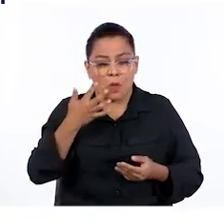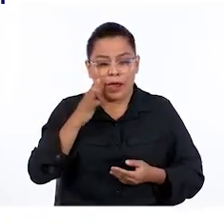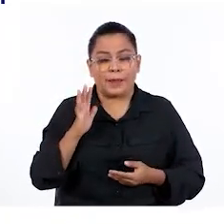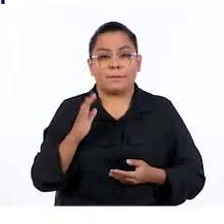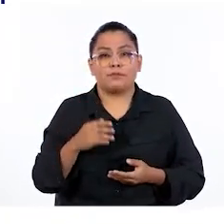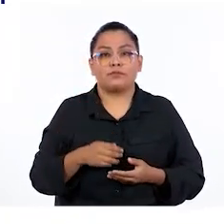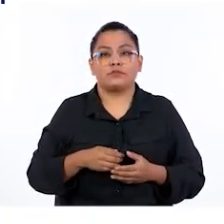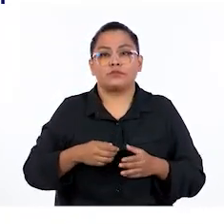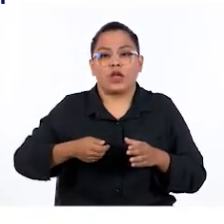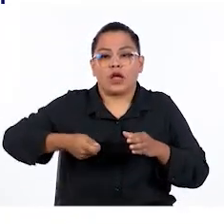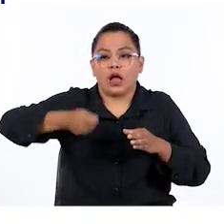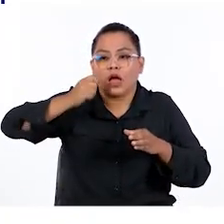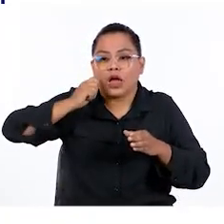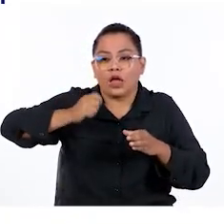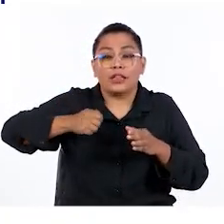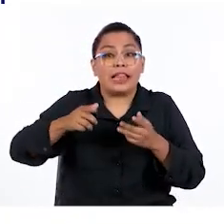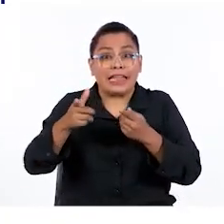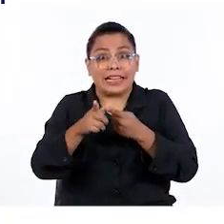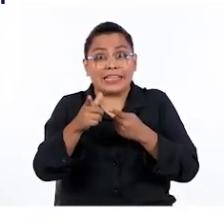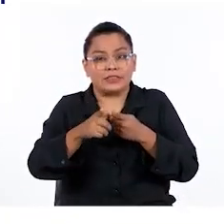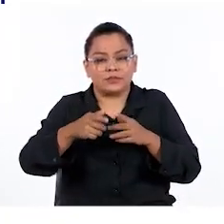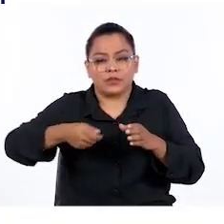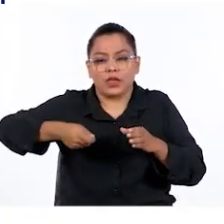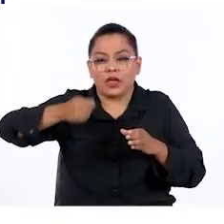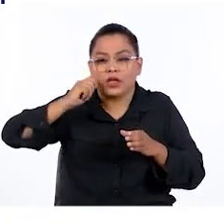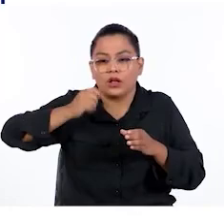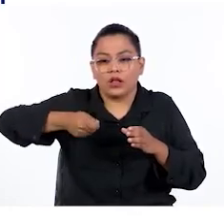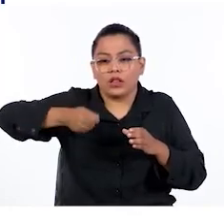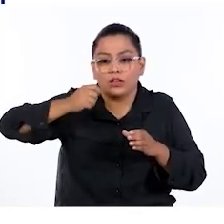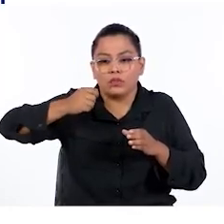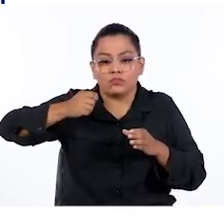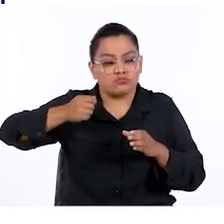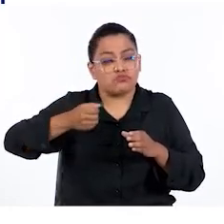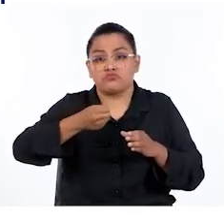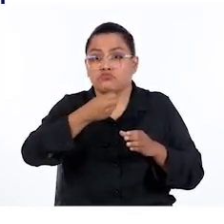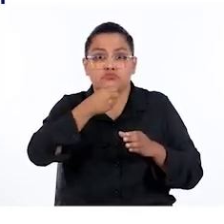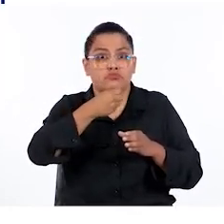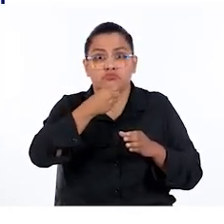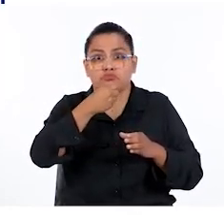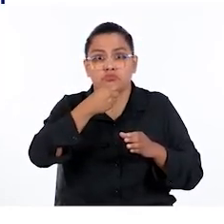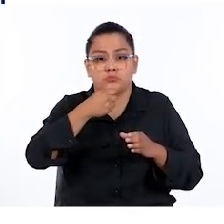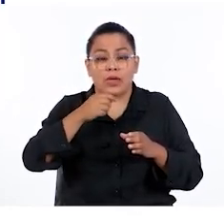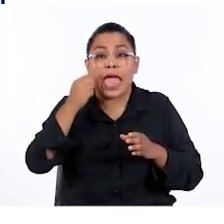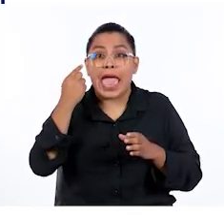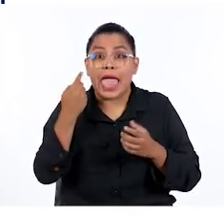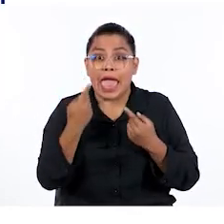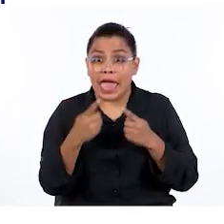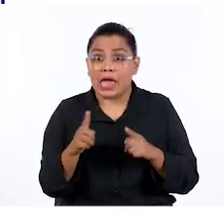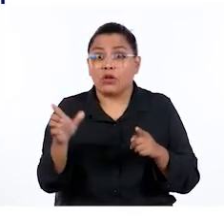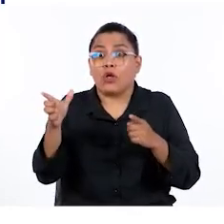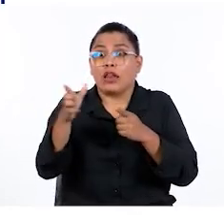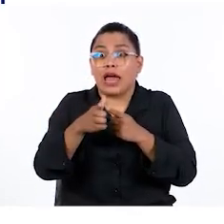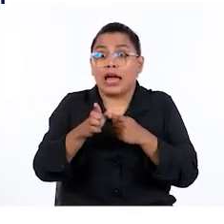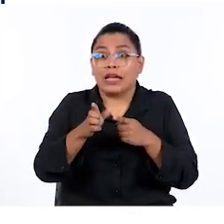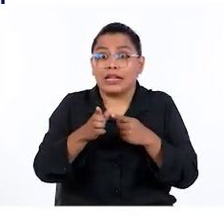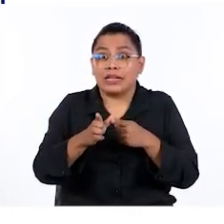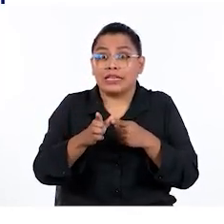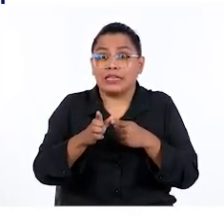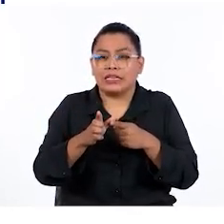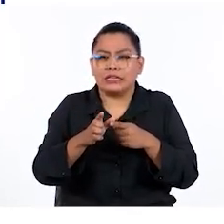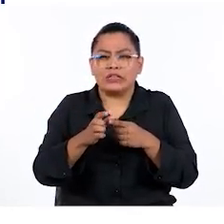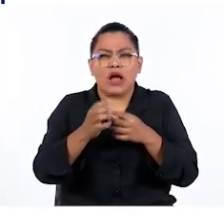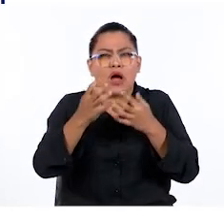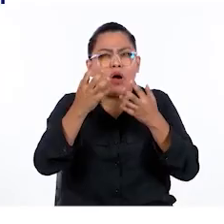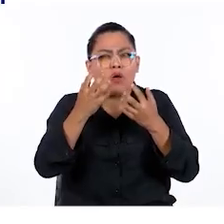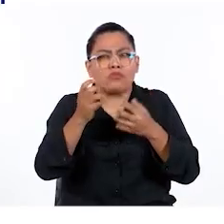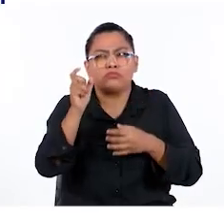una sopa de letras, esta sopa de letras carece de información. Con esas letras se puede generar un